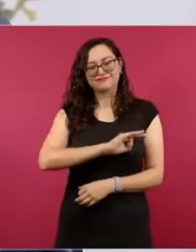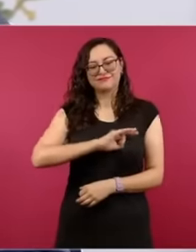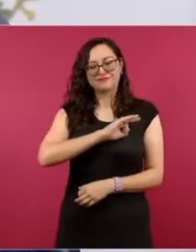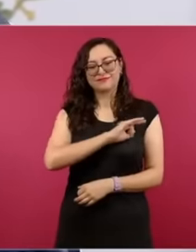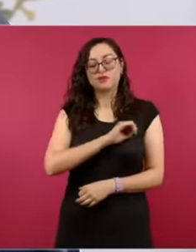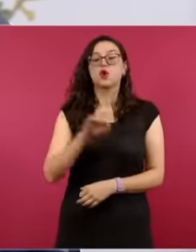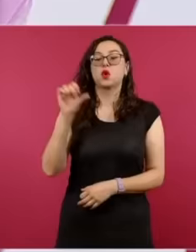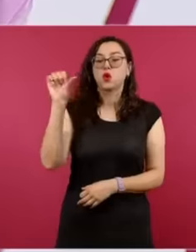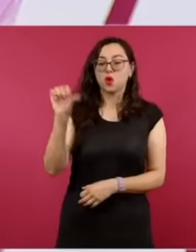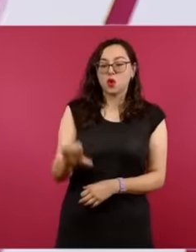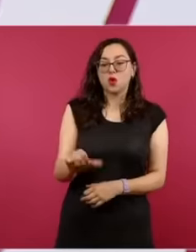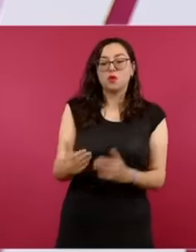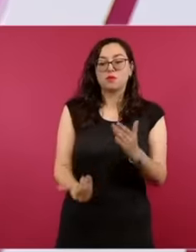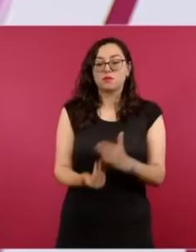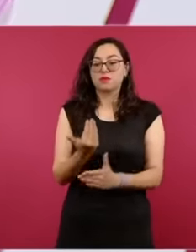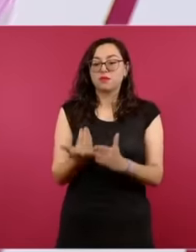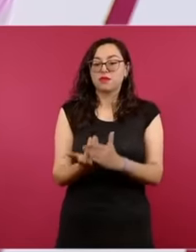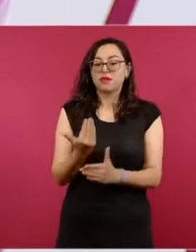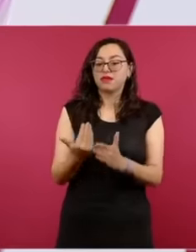Esta mañanera